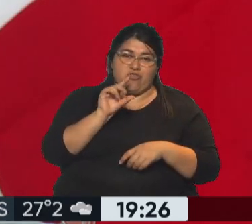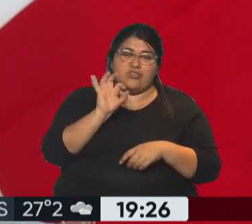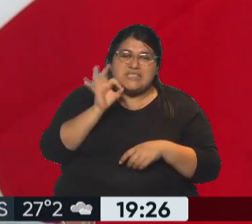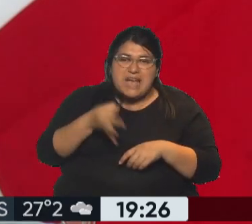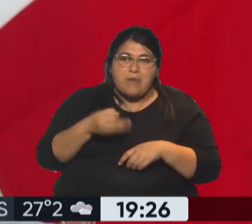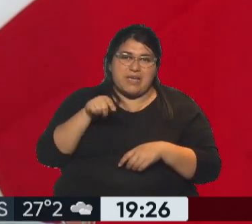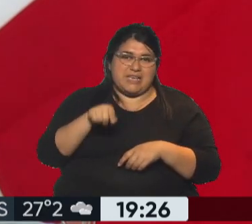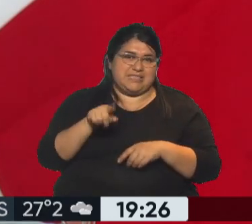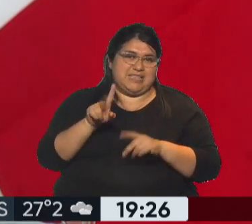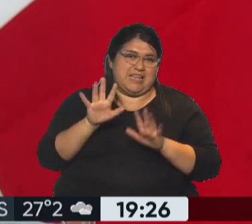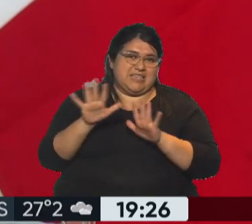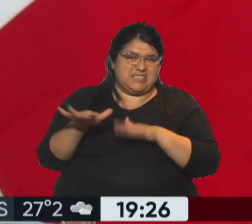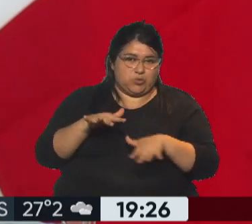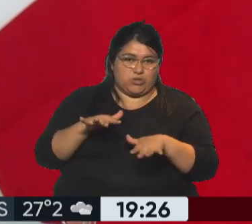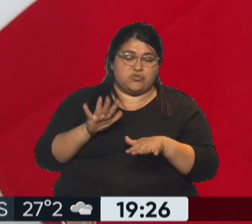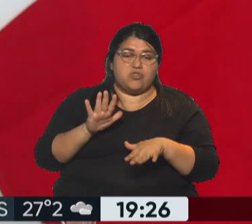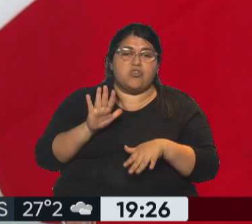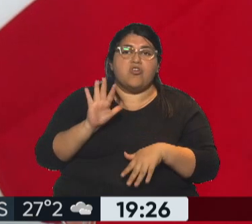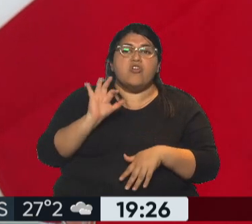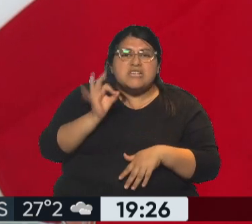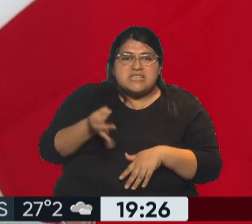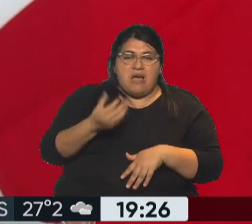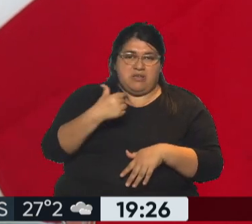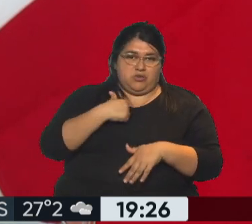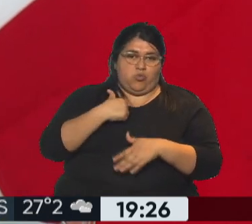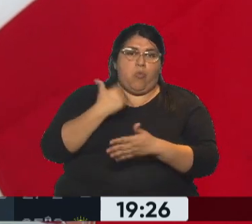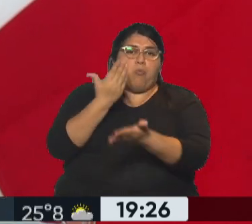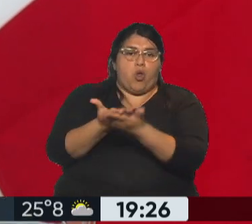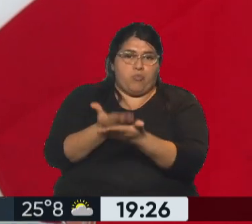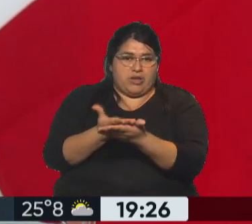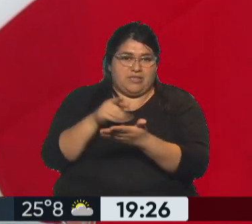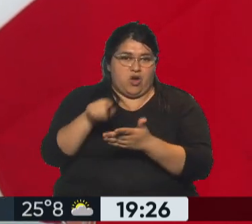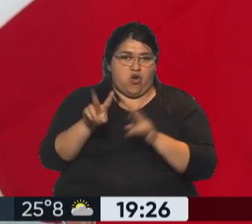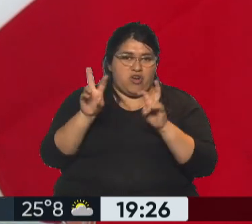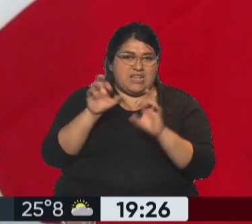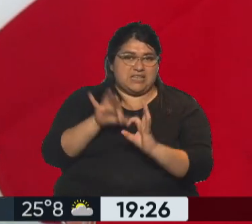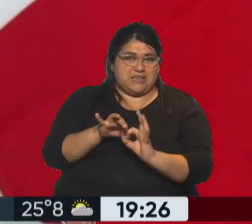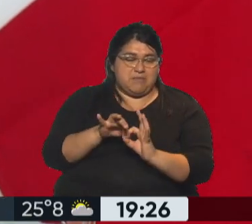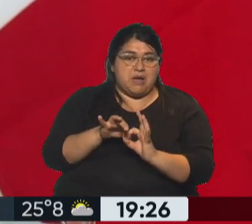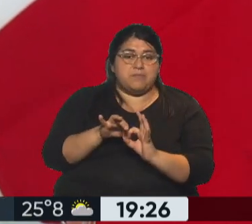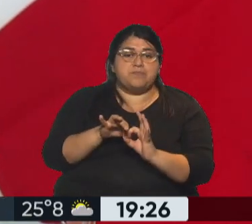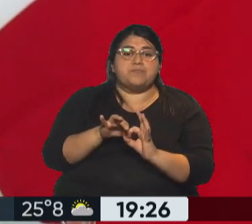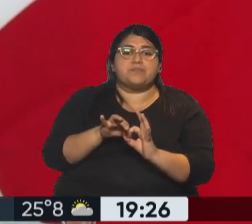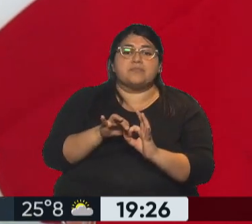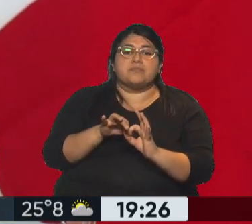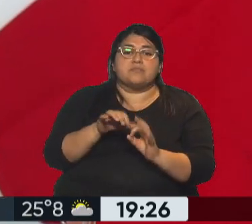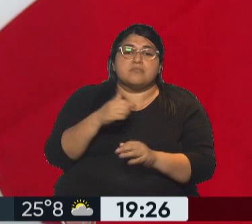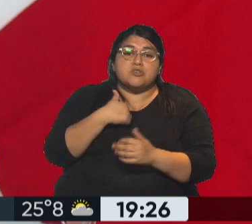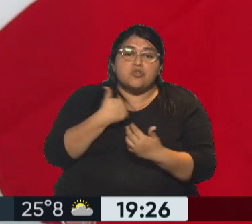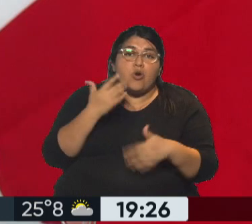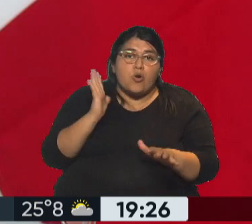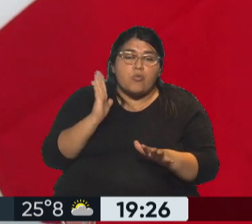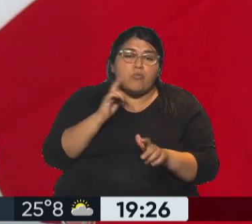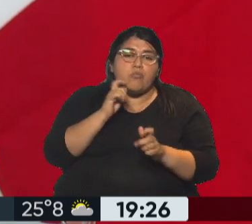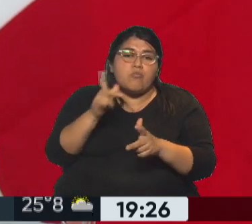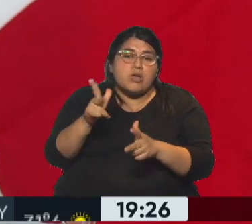y sabe perfectamente cuál ha sido mi planteo permanente respecto de este tema, con lo cual podré llamarlo una vez más y